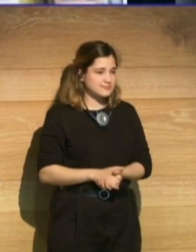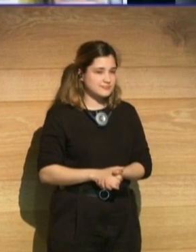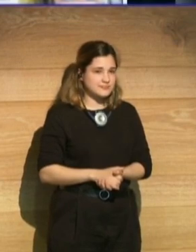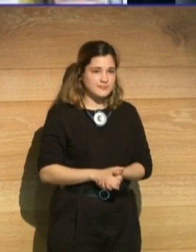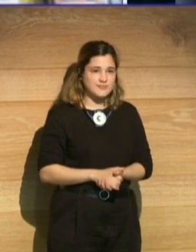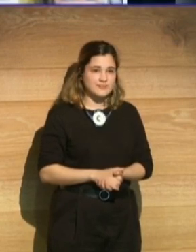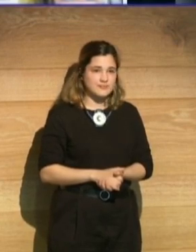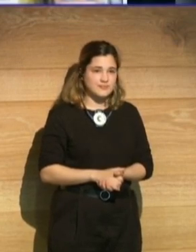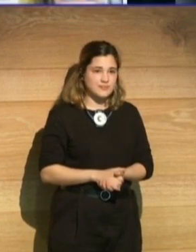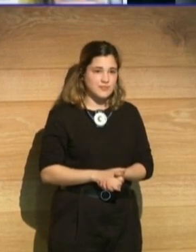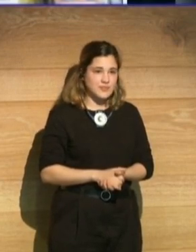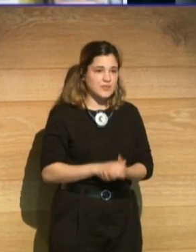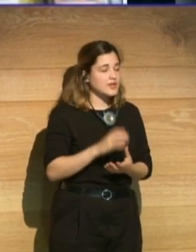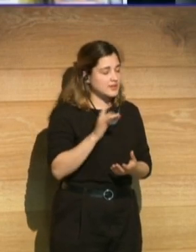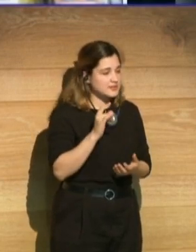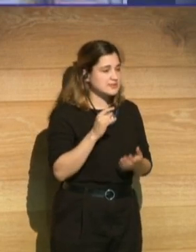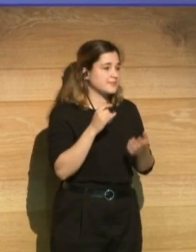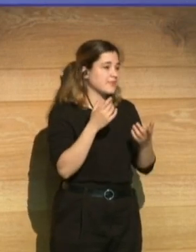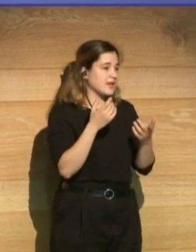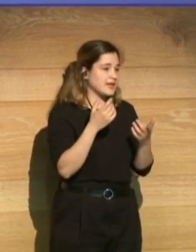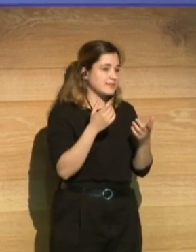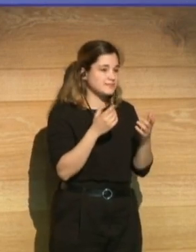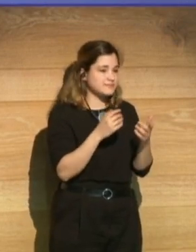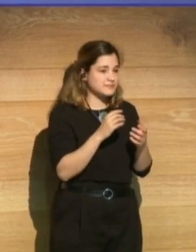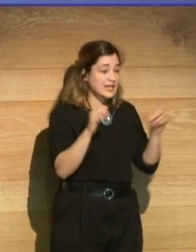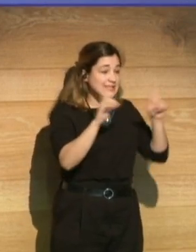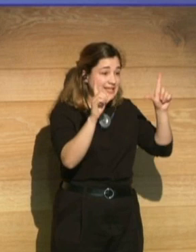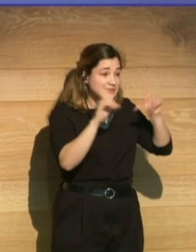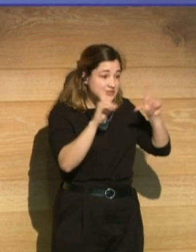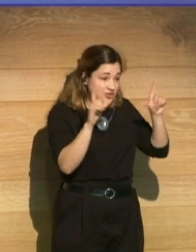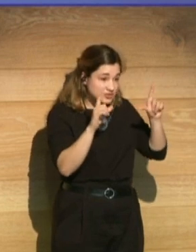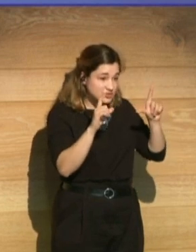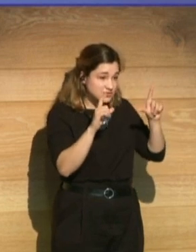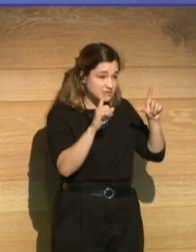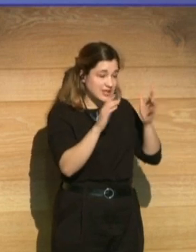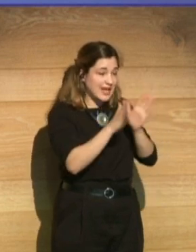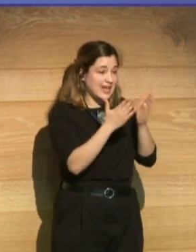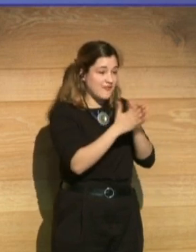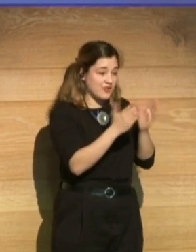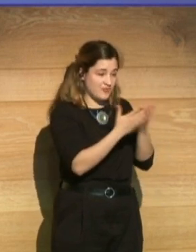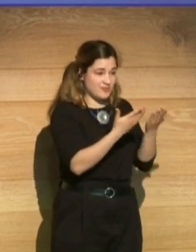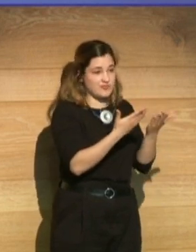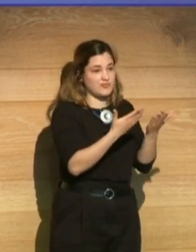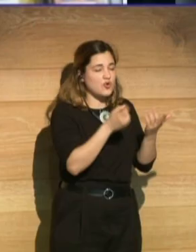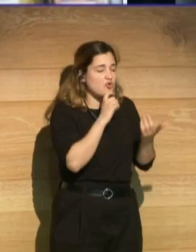Come scusi, non ho capito. Mi Sí, voleva ¿cómo será la chiedere? serie televisiva en la que se traducirá Ah, el libro, la novela?